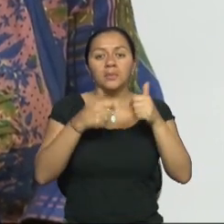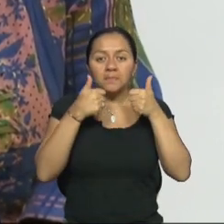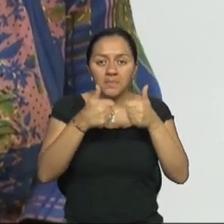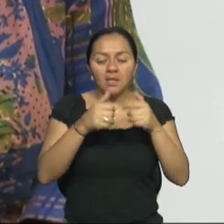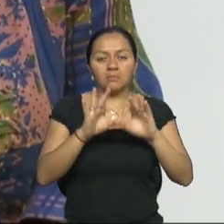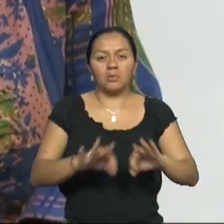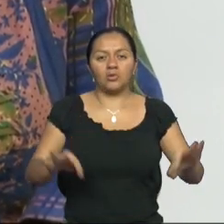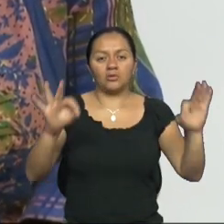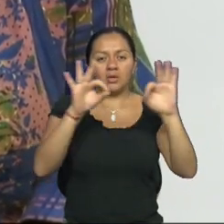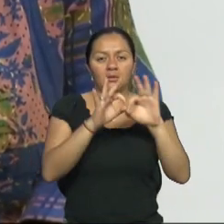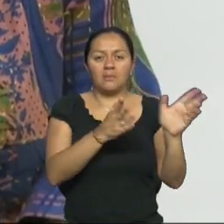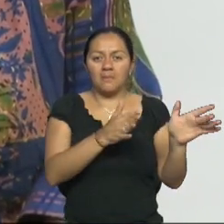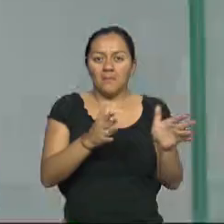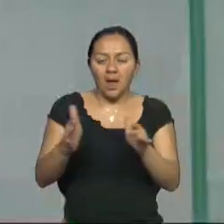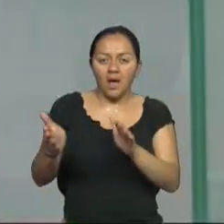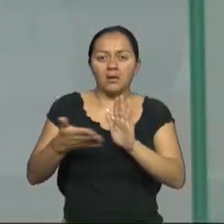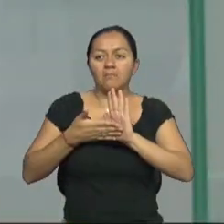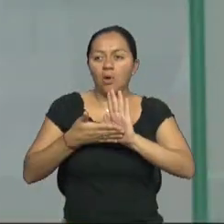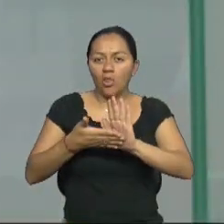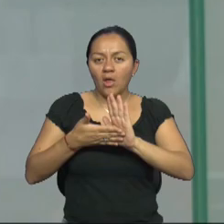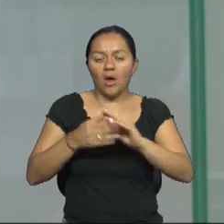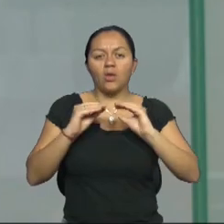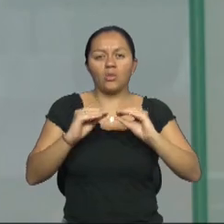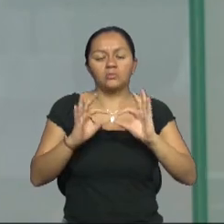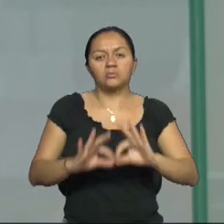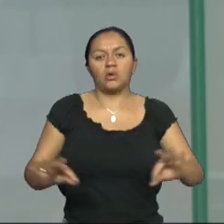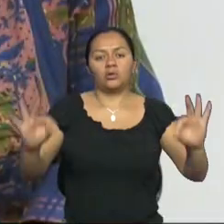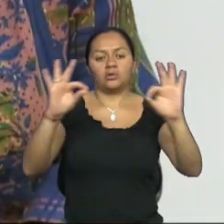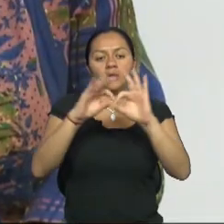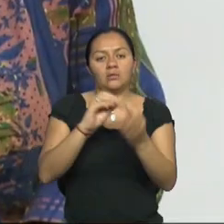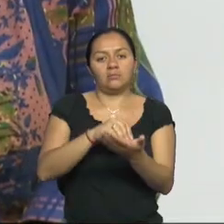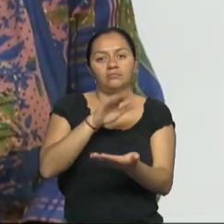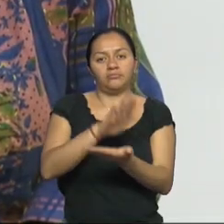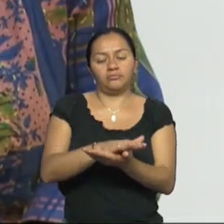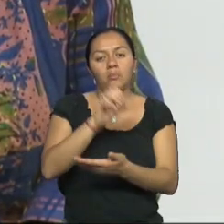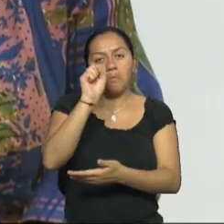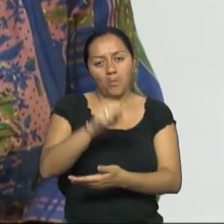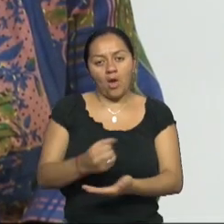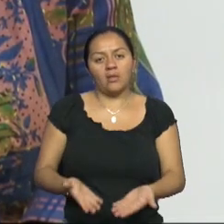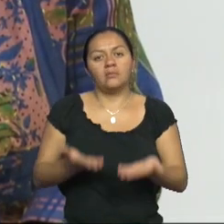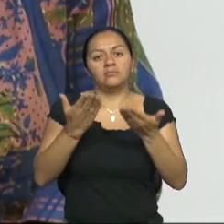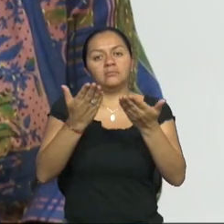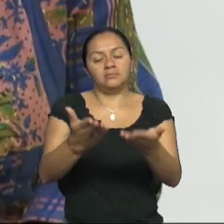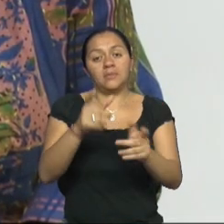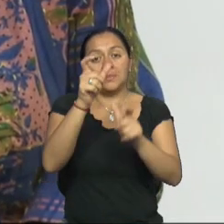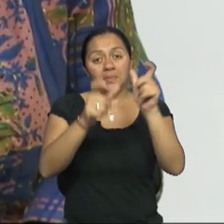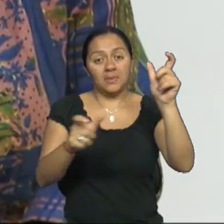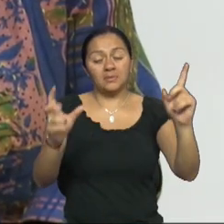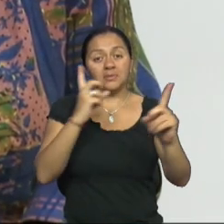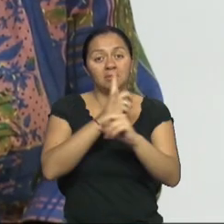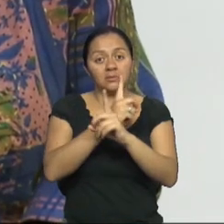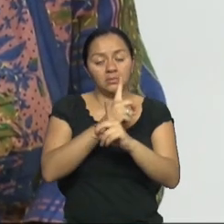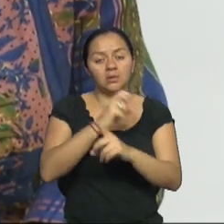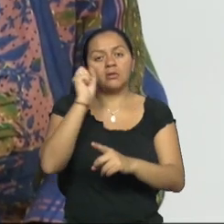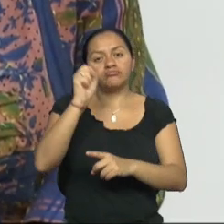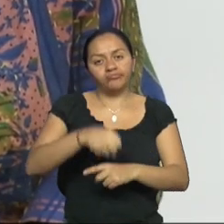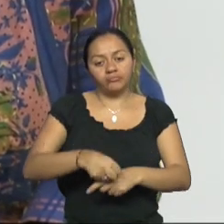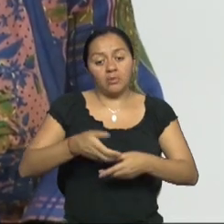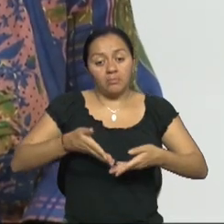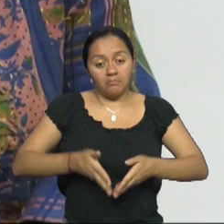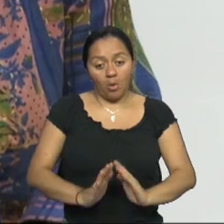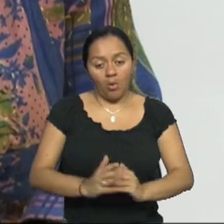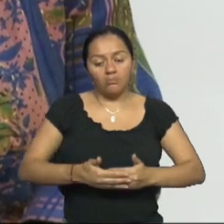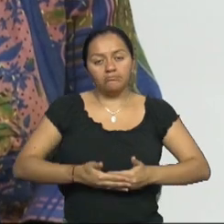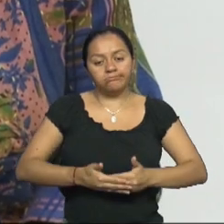¿no? Para poder... O sea, modelos educativos. Correcto, para poder realmente garantizar que una persona con discapacidad desde su nacimiento tenga